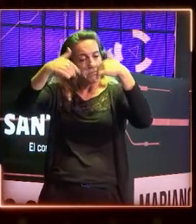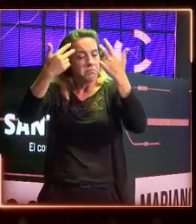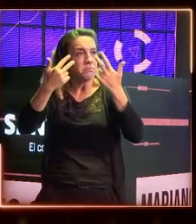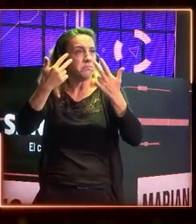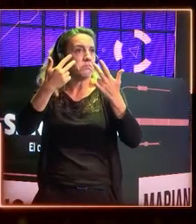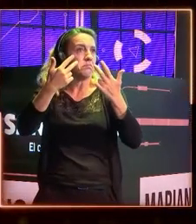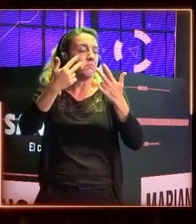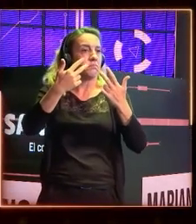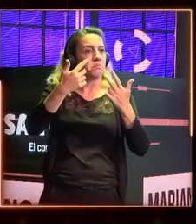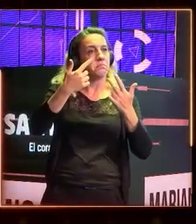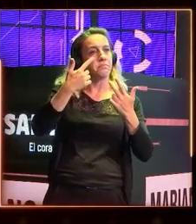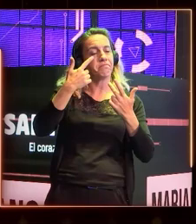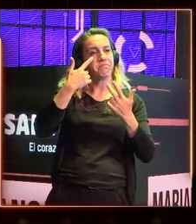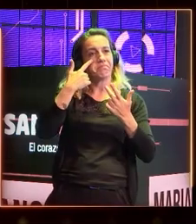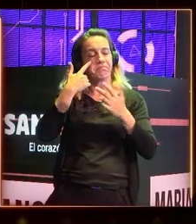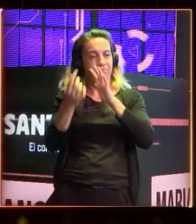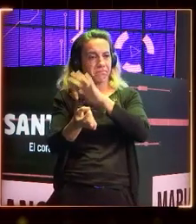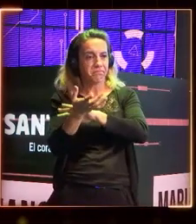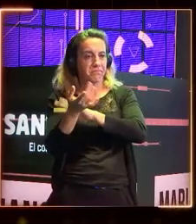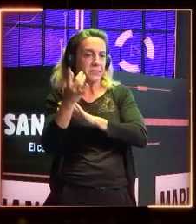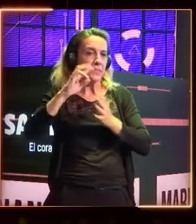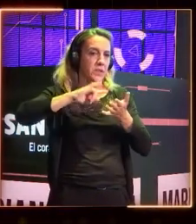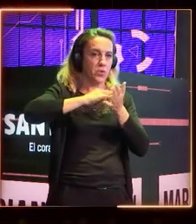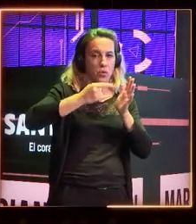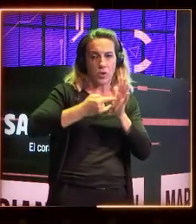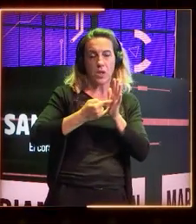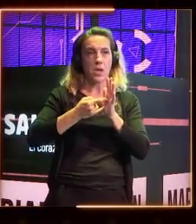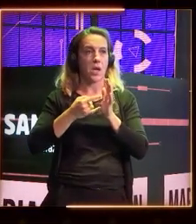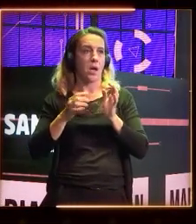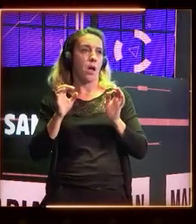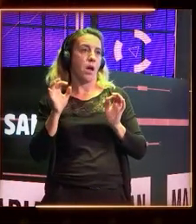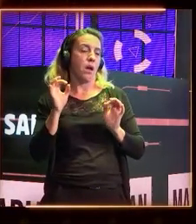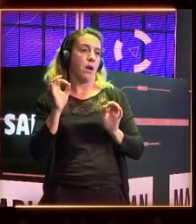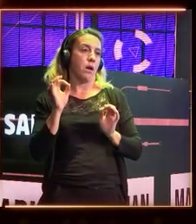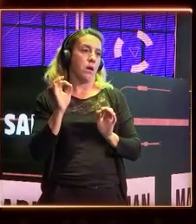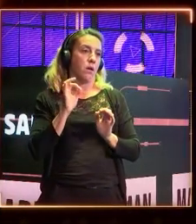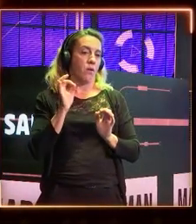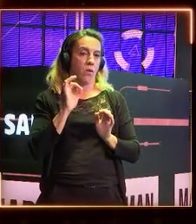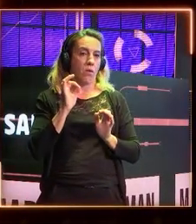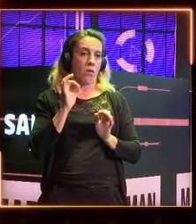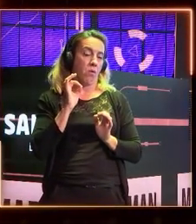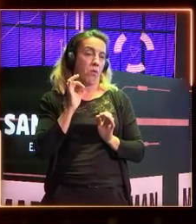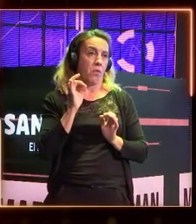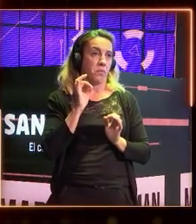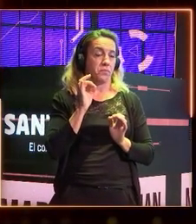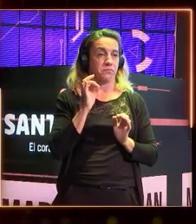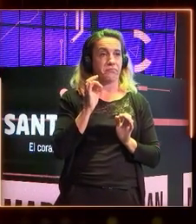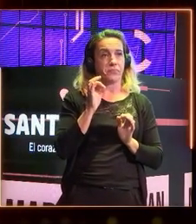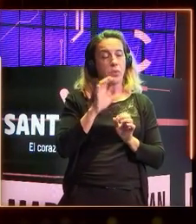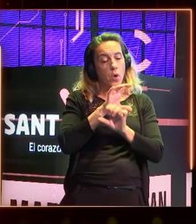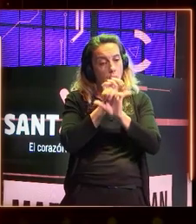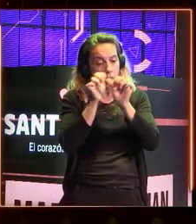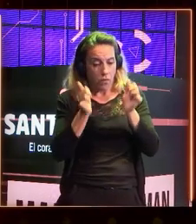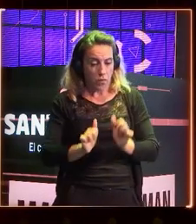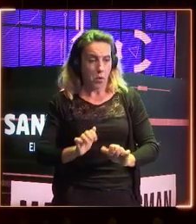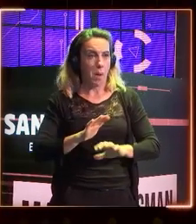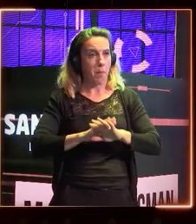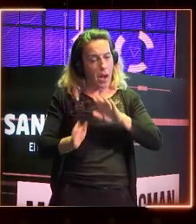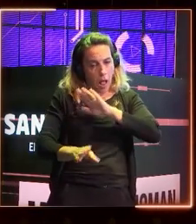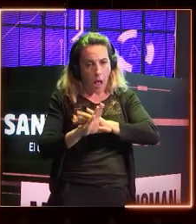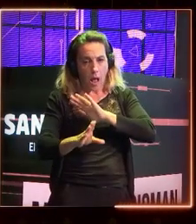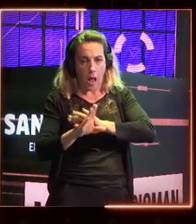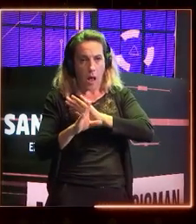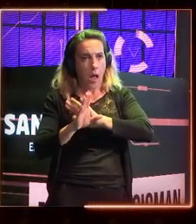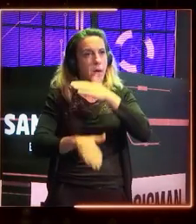ser lo que son las mejores de las tecnologías como una bicicleta que no nos quita la posibilidad de transportarnos que no nos vuelve sedentarios que no nos quita